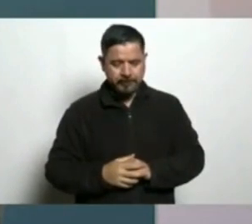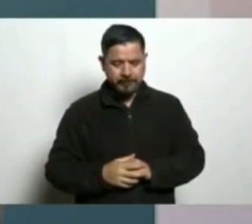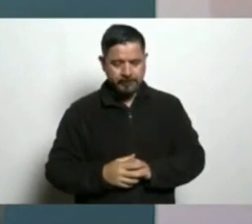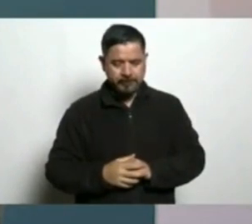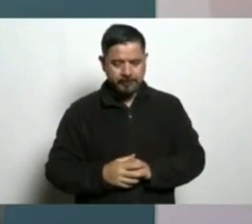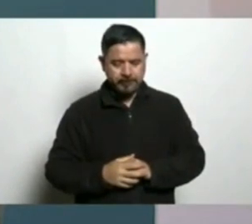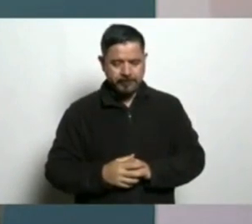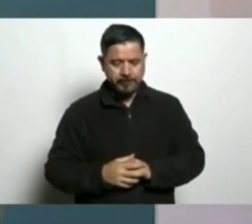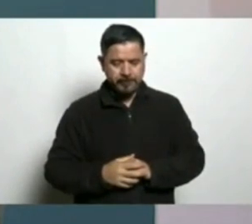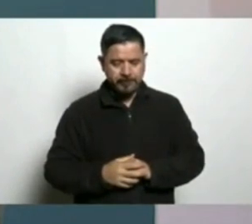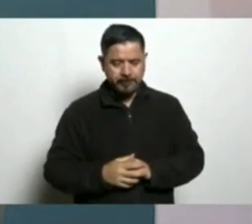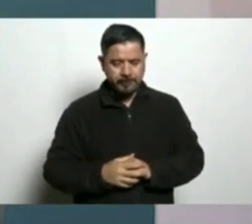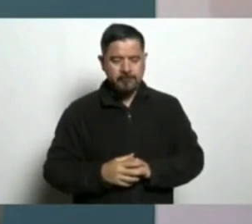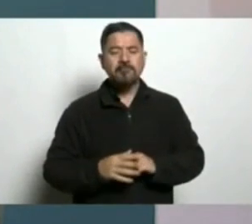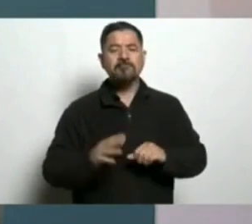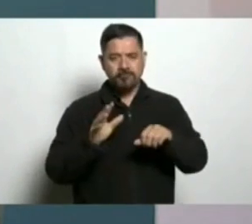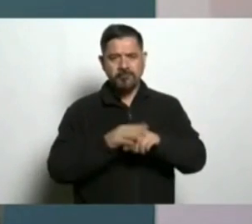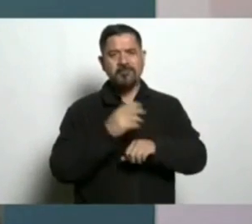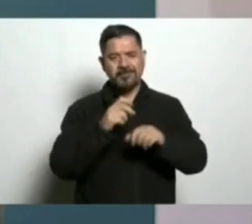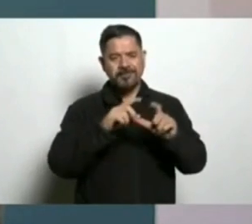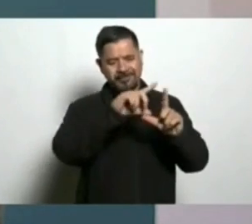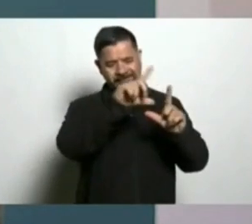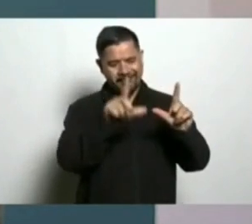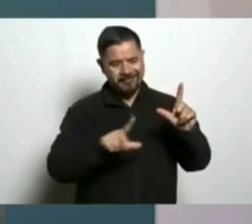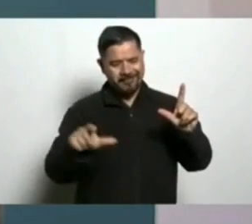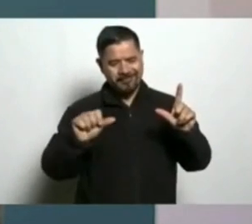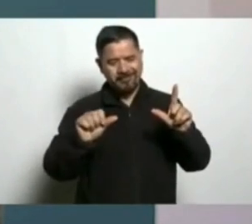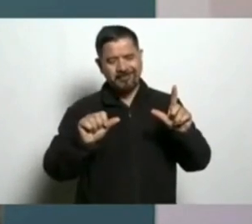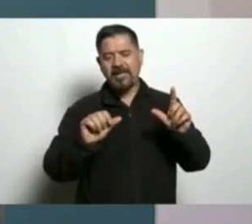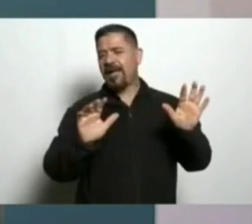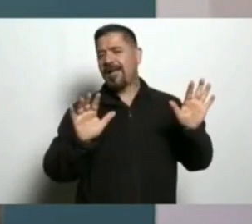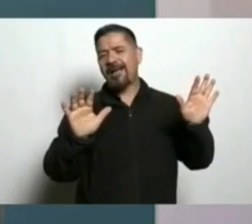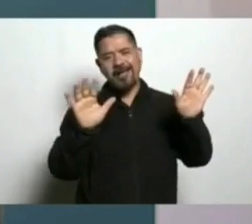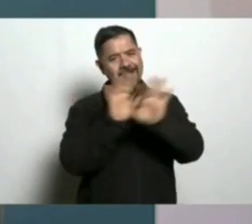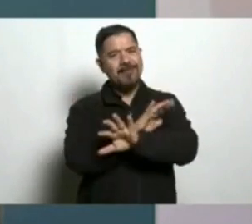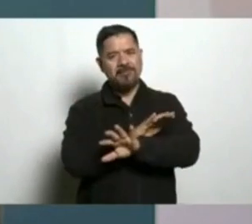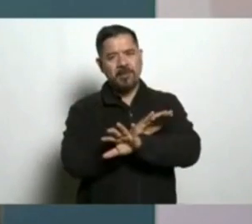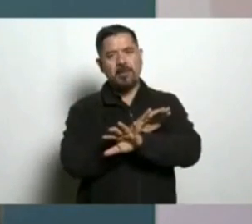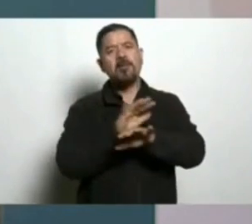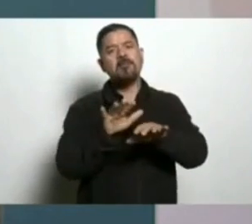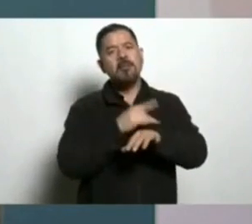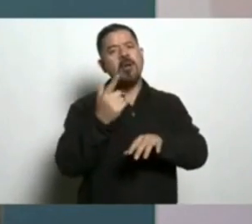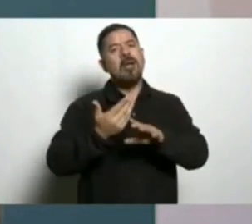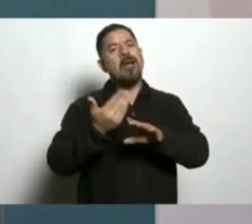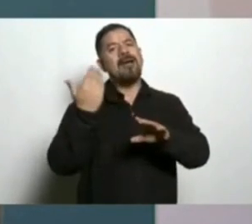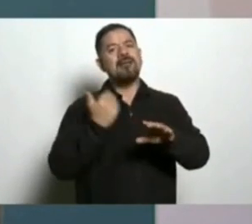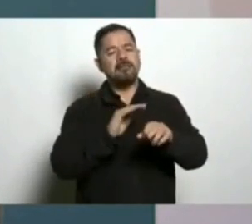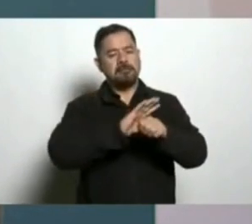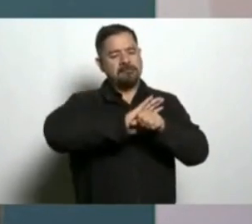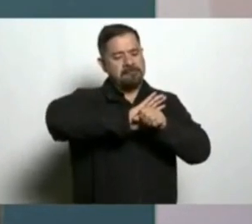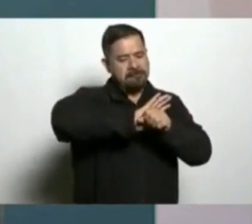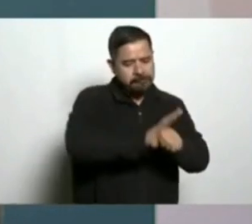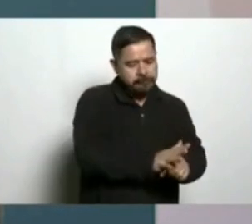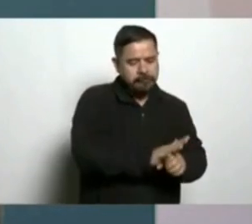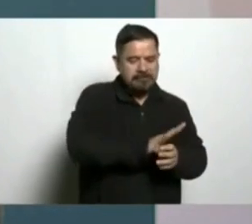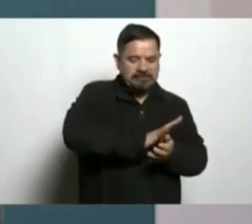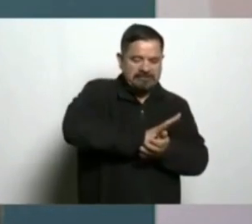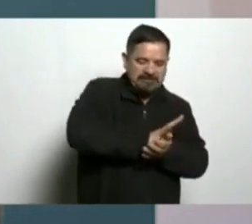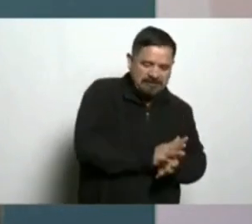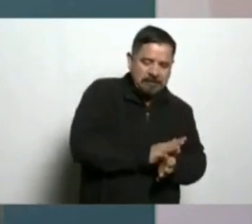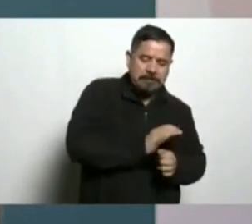cambió la situación de opresión que prevalecía en nuestro país,